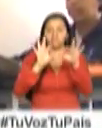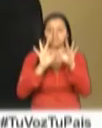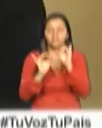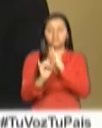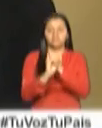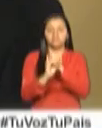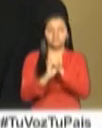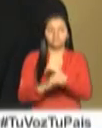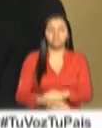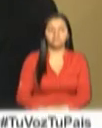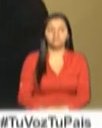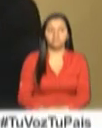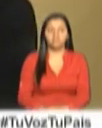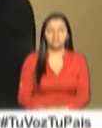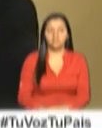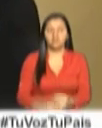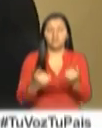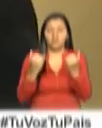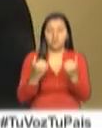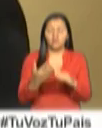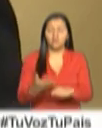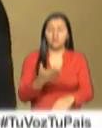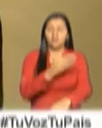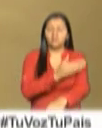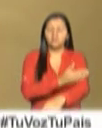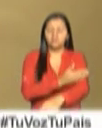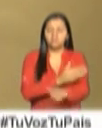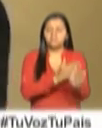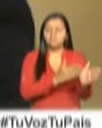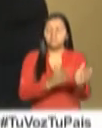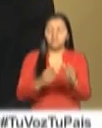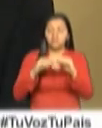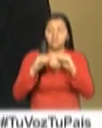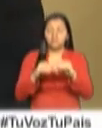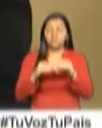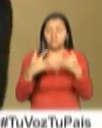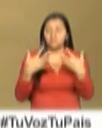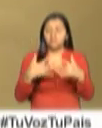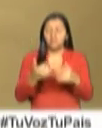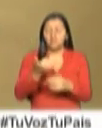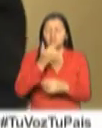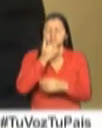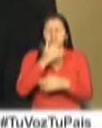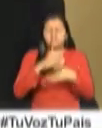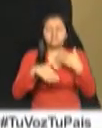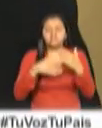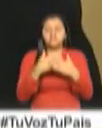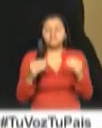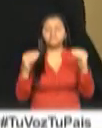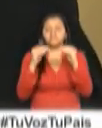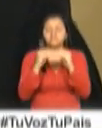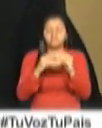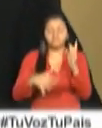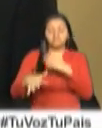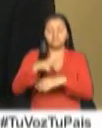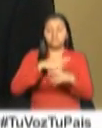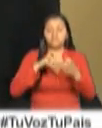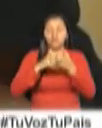interinstitucional. Heredamos un sistema educativo completamente anarquizado, completamente